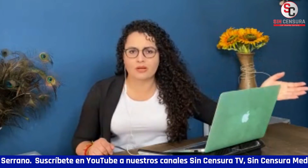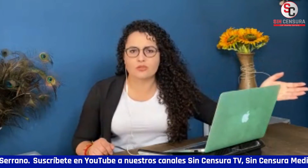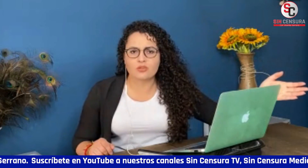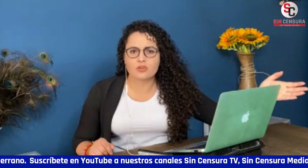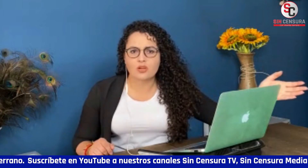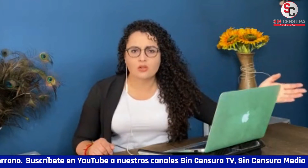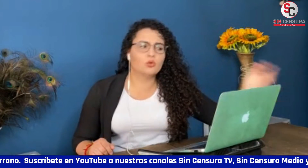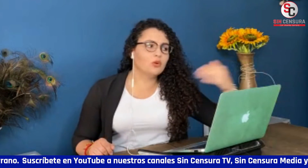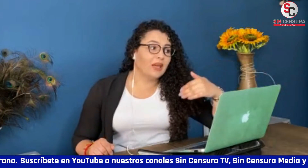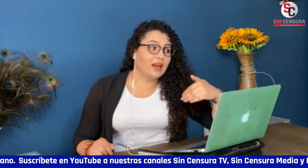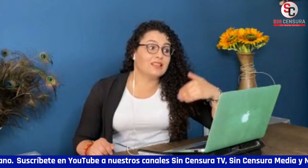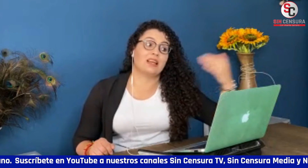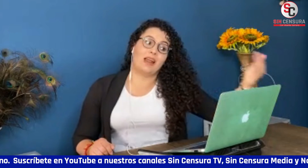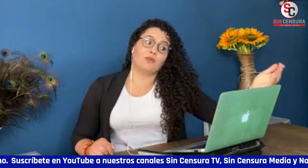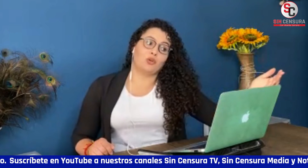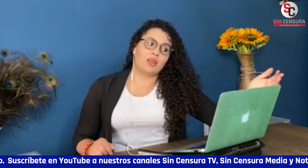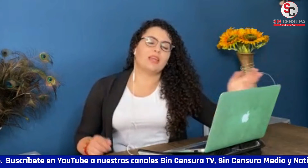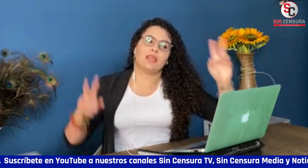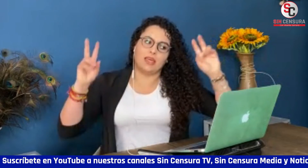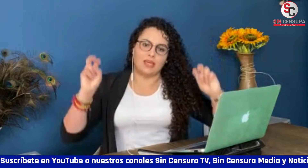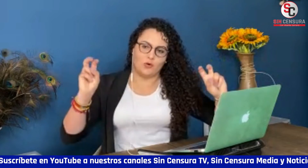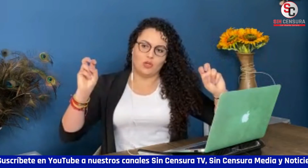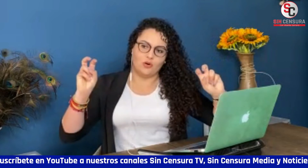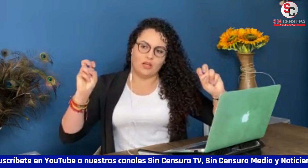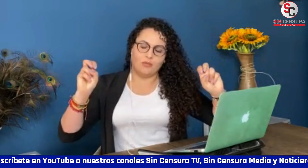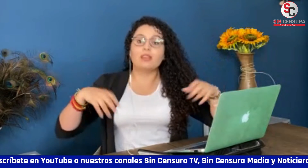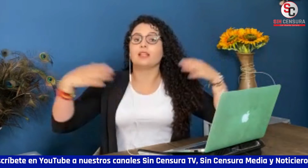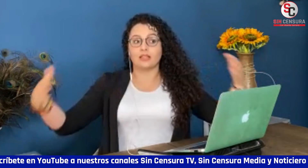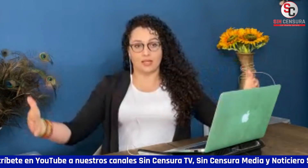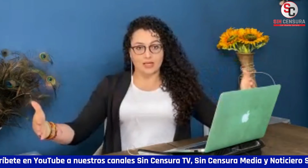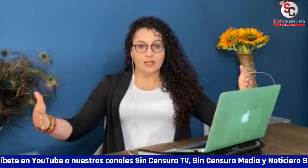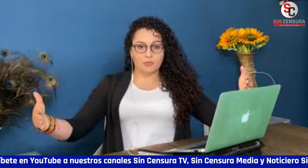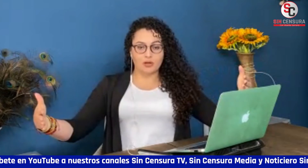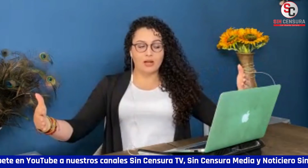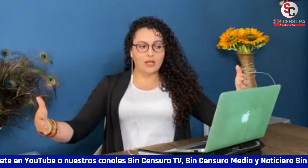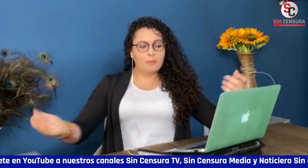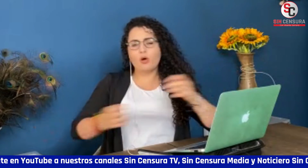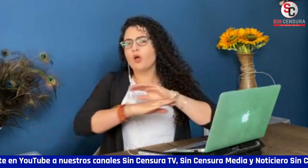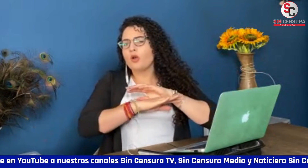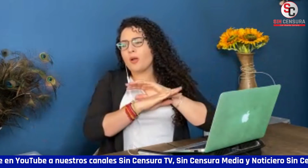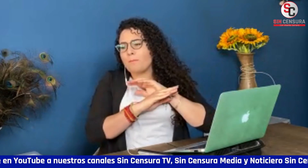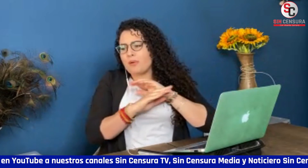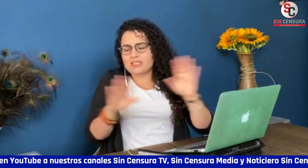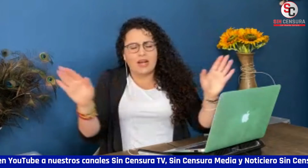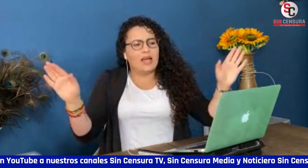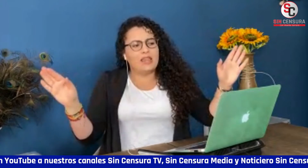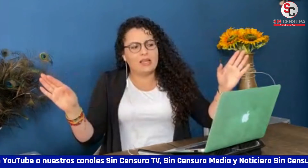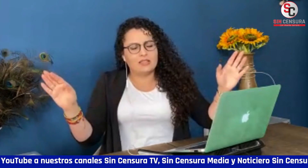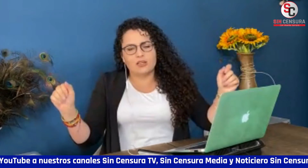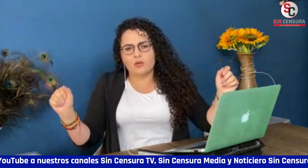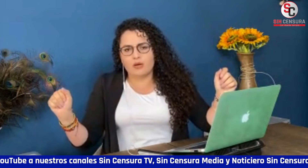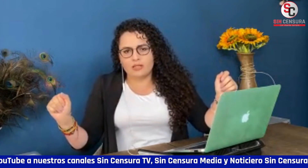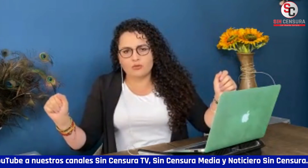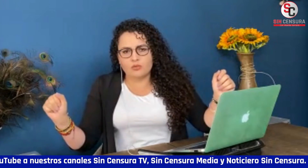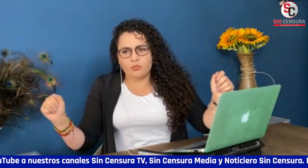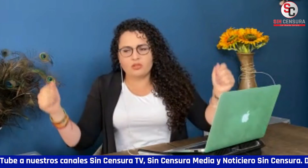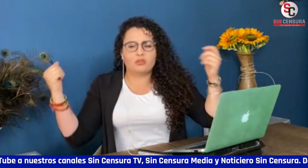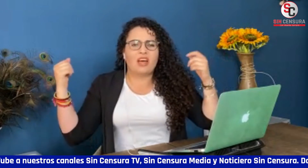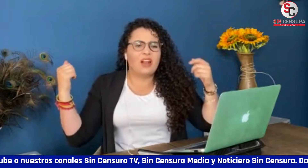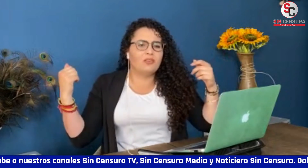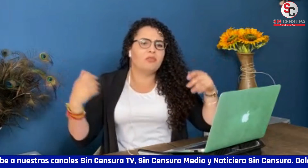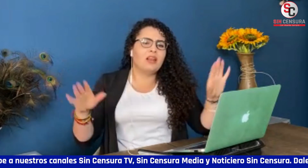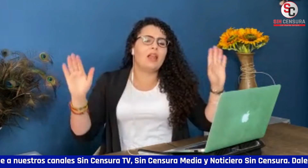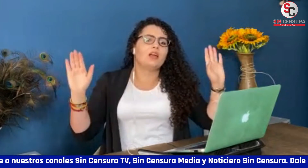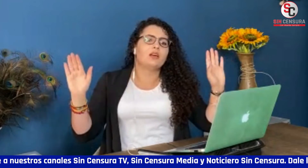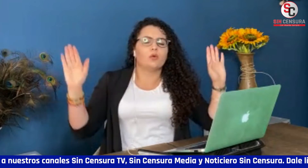tus impuestos, tú que eres la autoridad y que teóricamente tendrías que poner el ejemplo, no pasa nada si no pagas tus